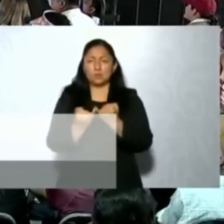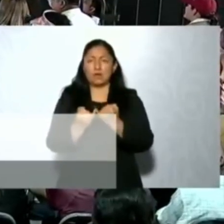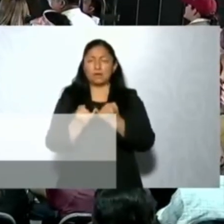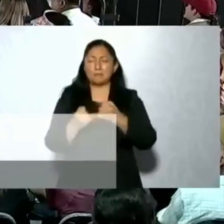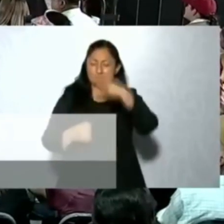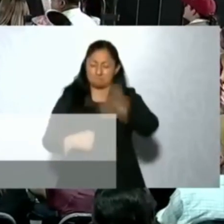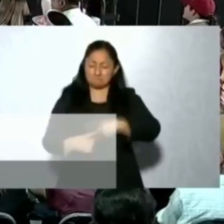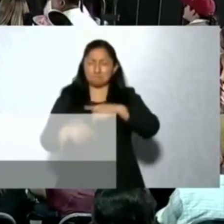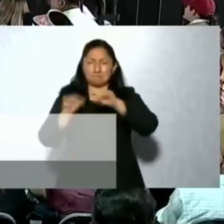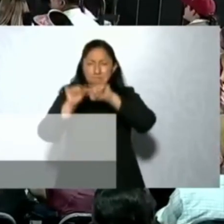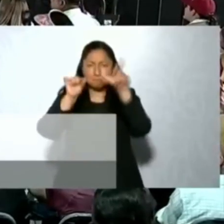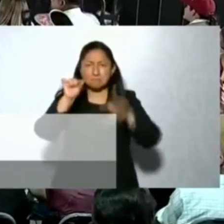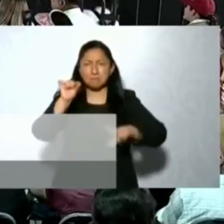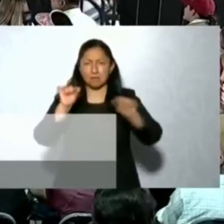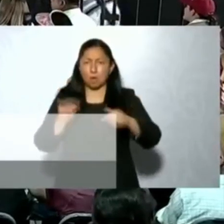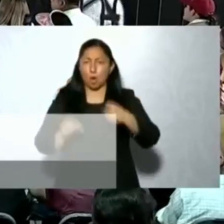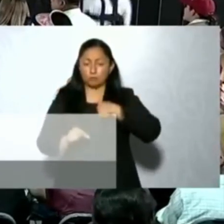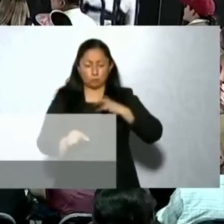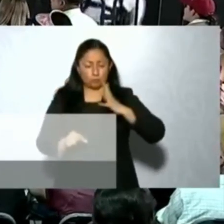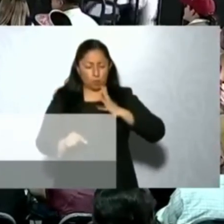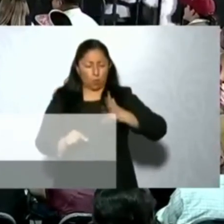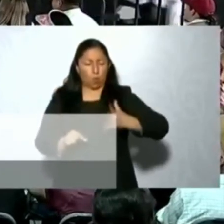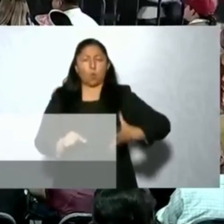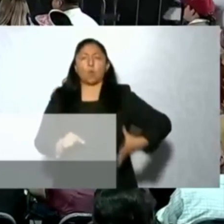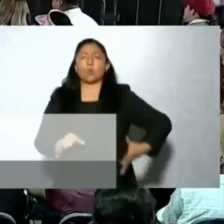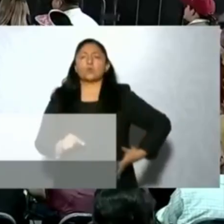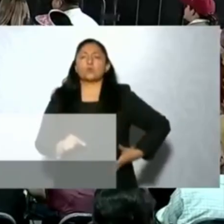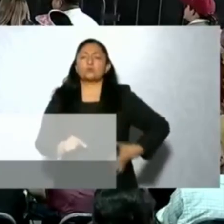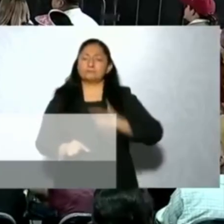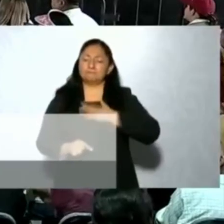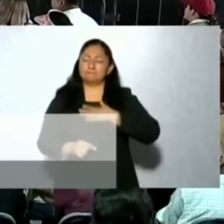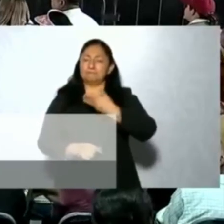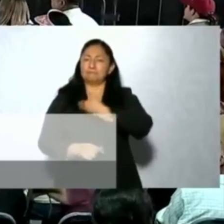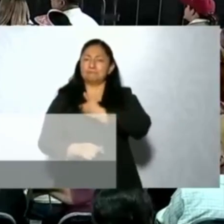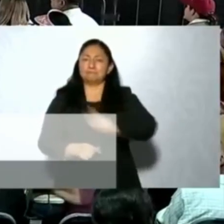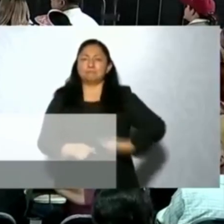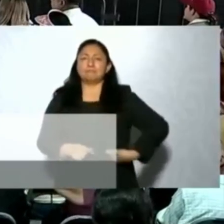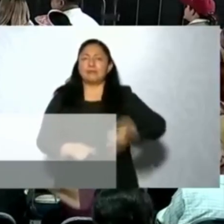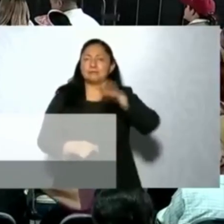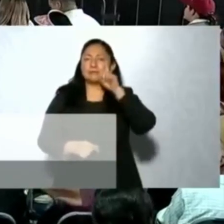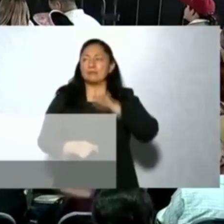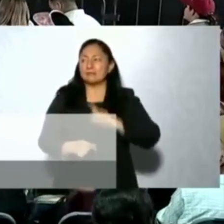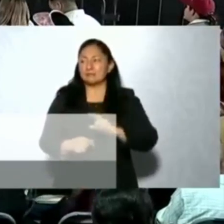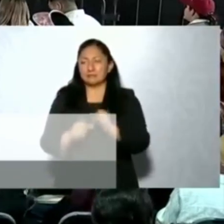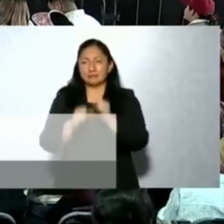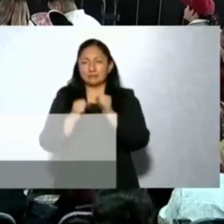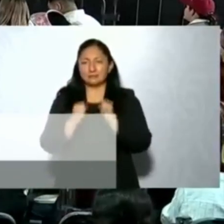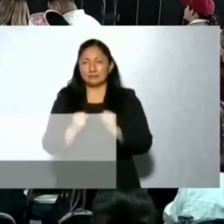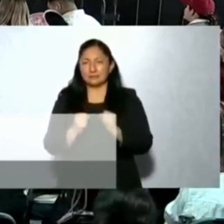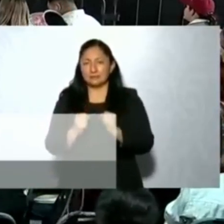orgulloso de tener una presidenta que ha estado firme contra esta guerra